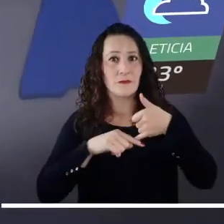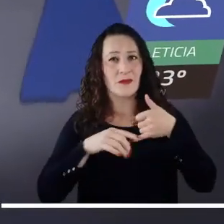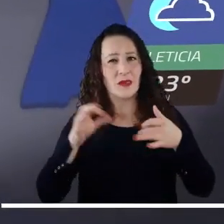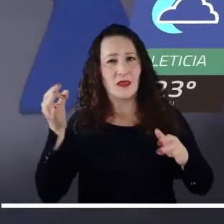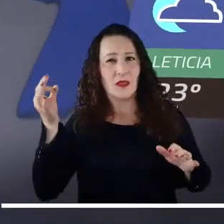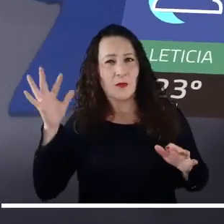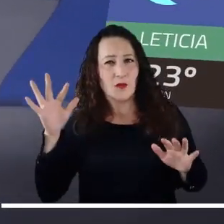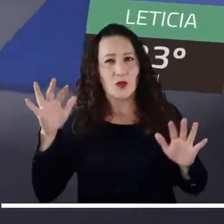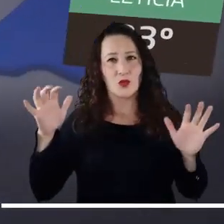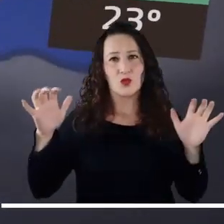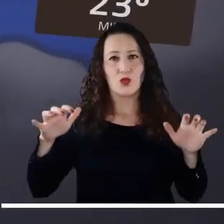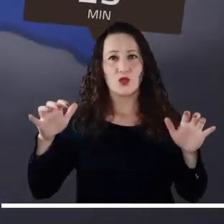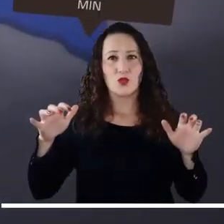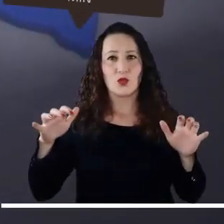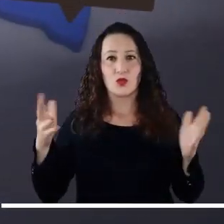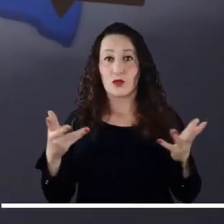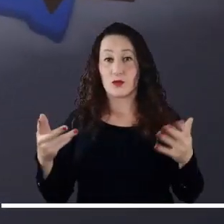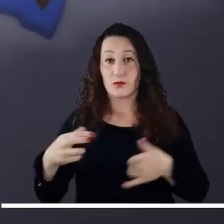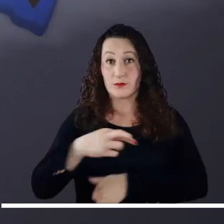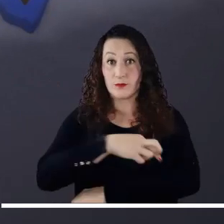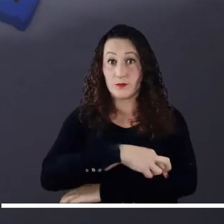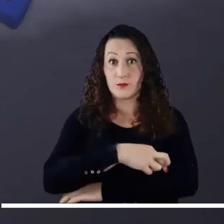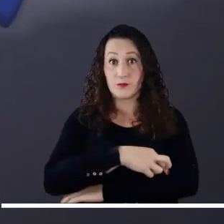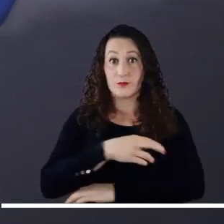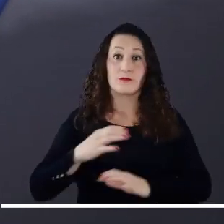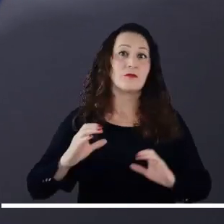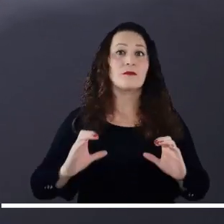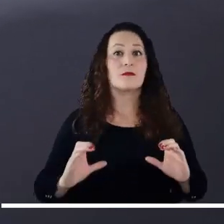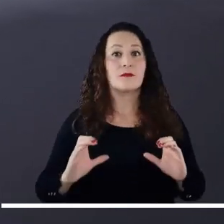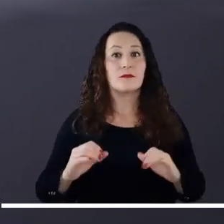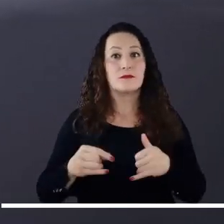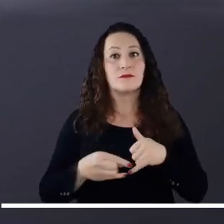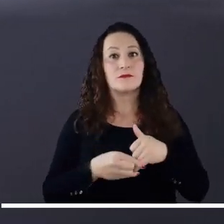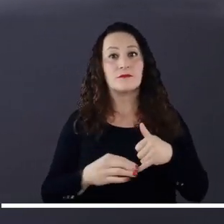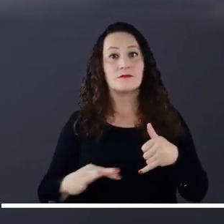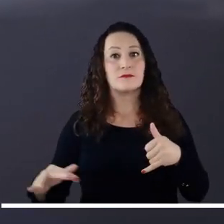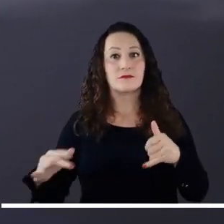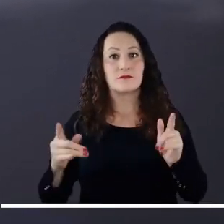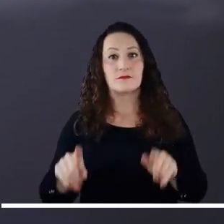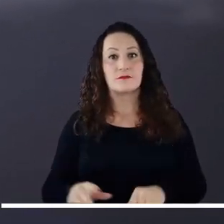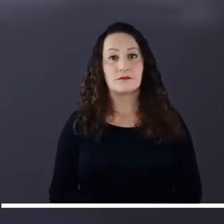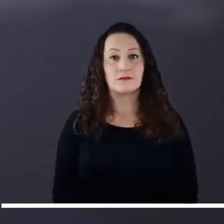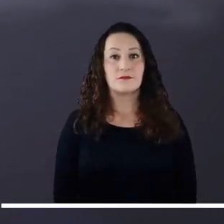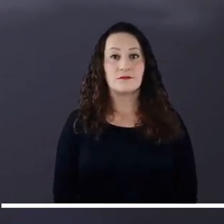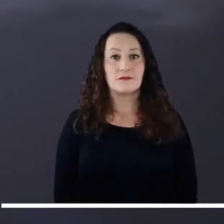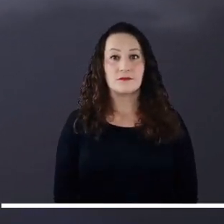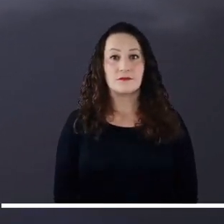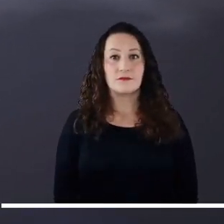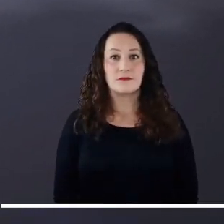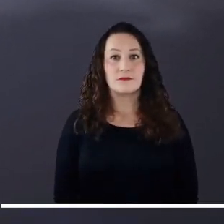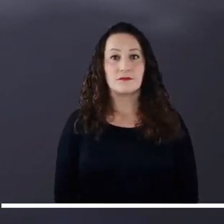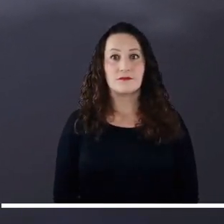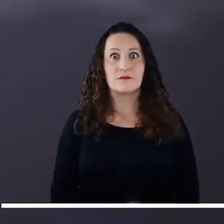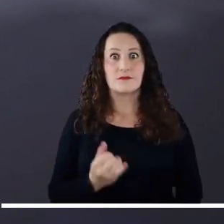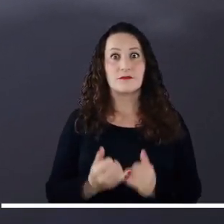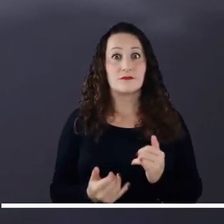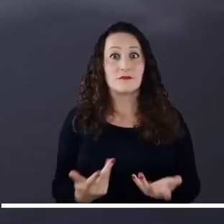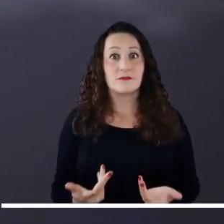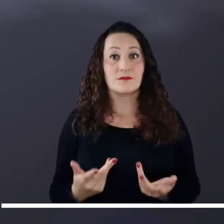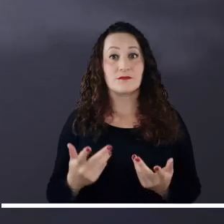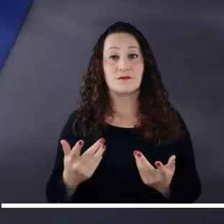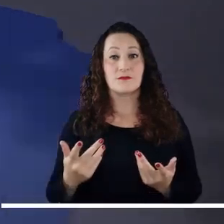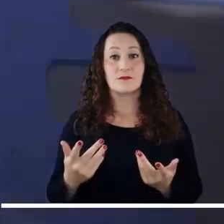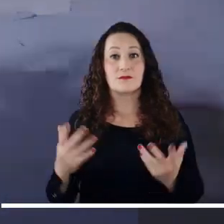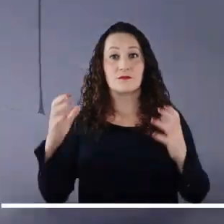Aunque persiste el tiempo seco en la Amazonía, no se descartan algunas precipitaciones dispersas en Putumayo, Caquetá y algunos sectores de Guainía.